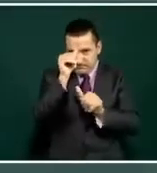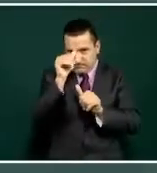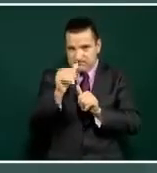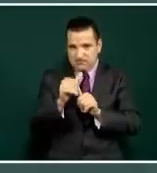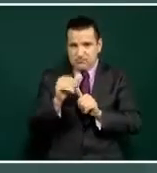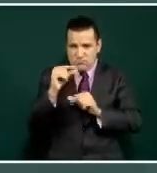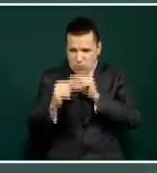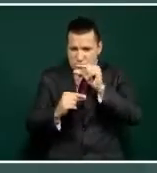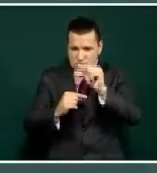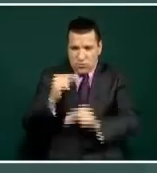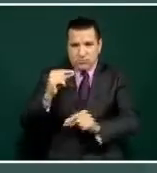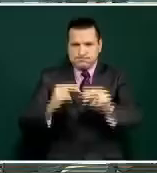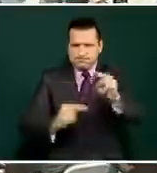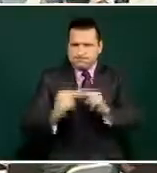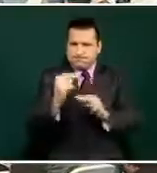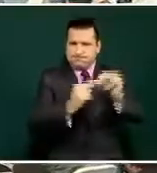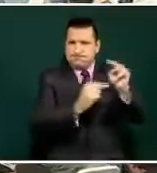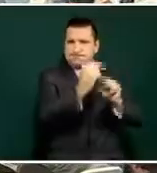construir